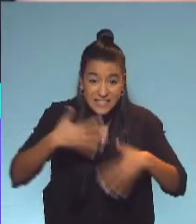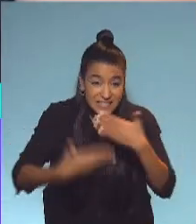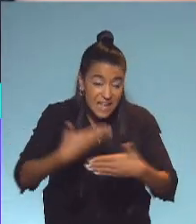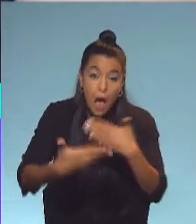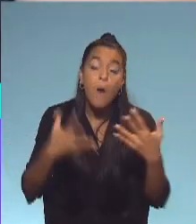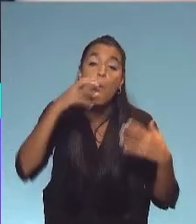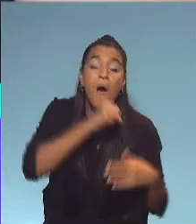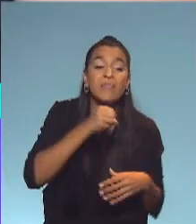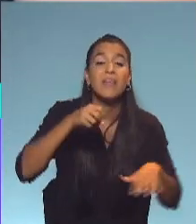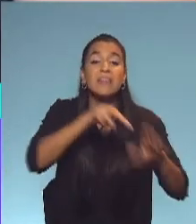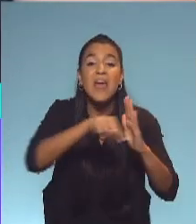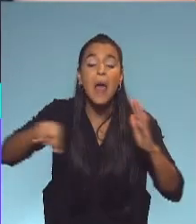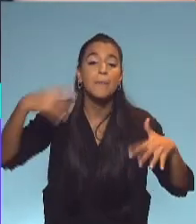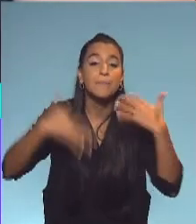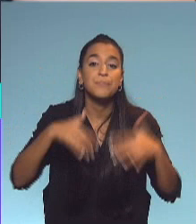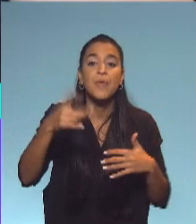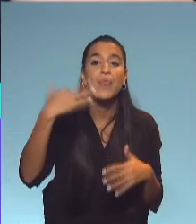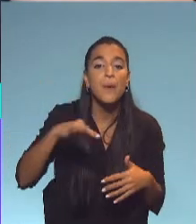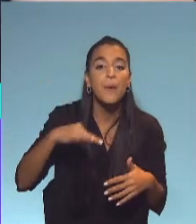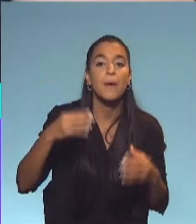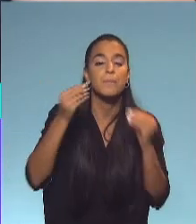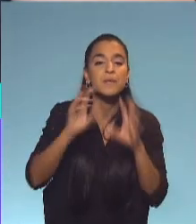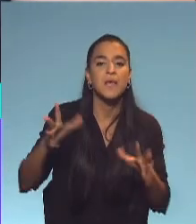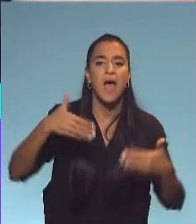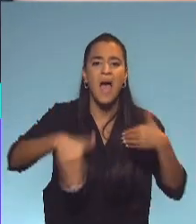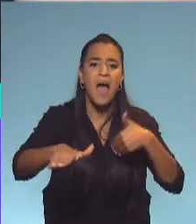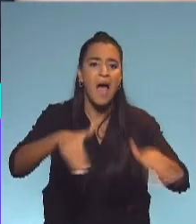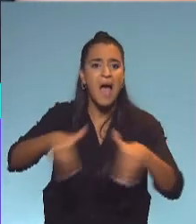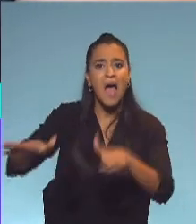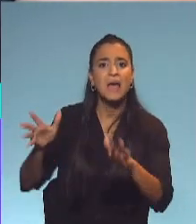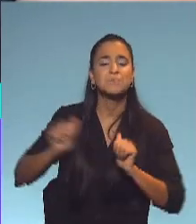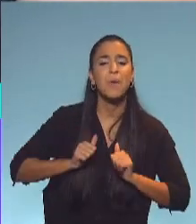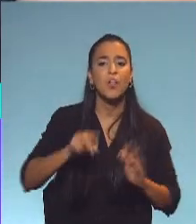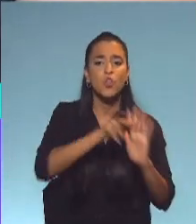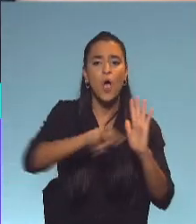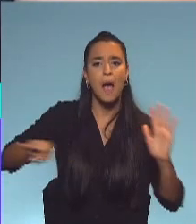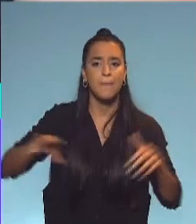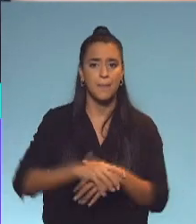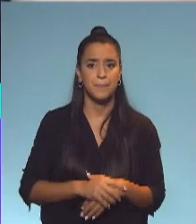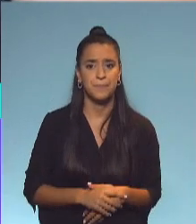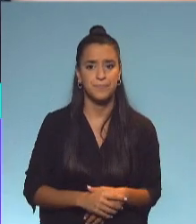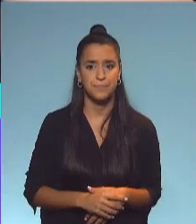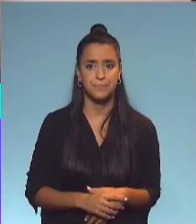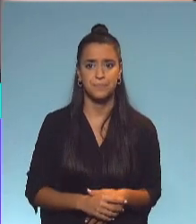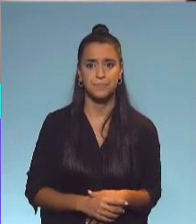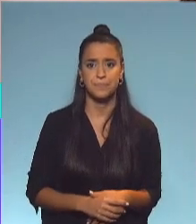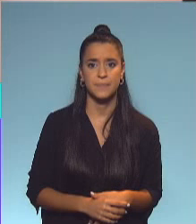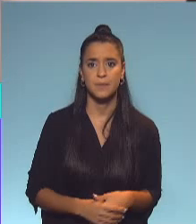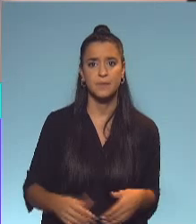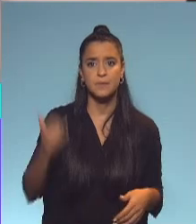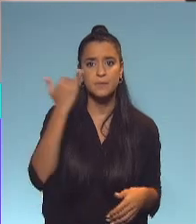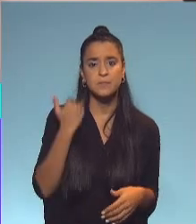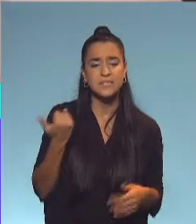¿cuánto tiempo aguanta sin tener que empezar a rechazar gente esperando una cama? Ya lo estamos